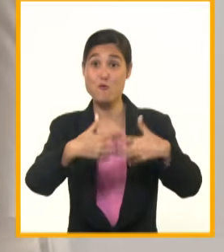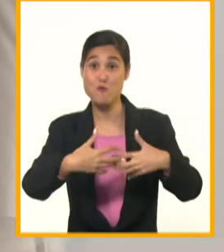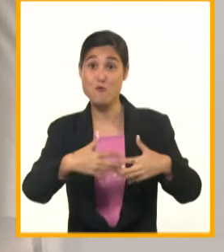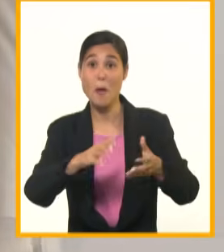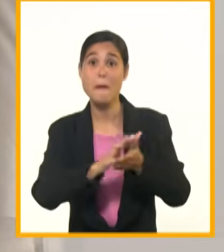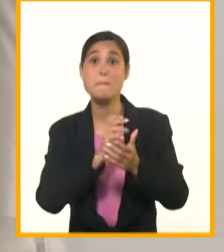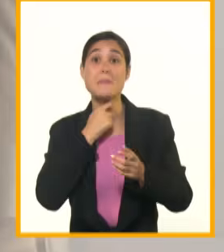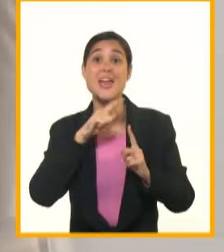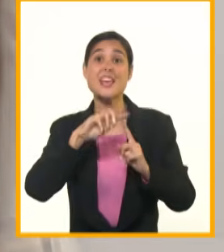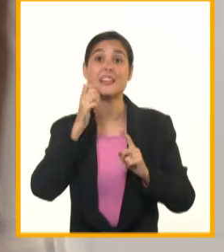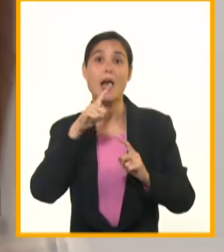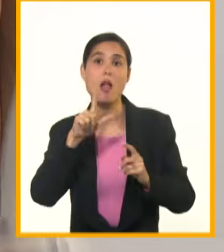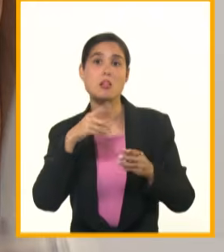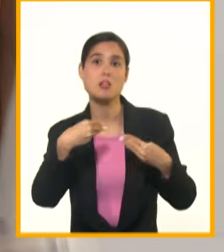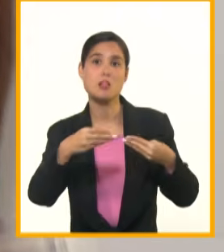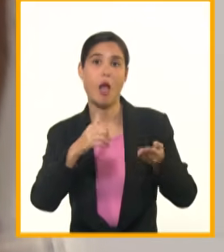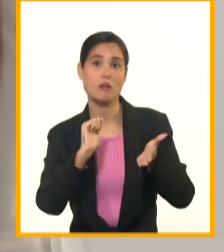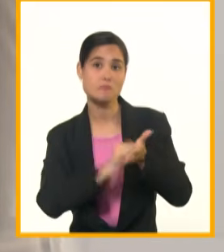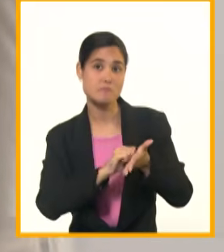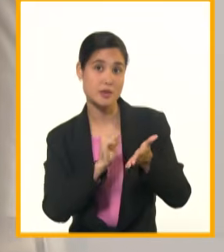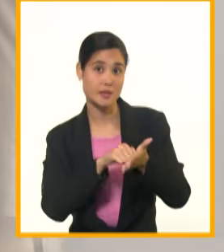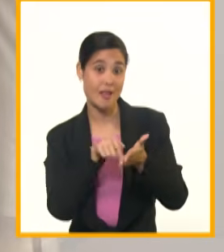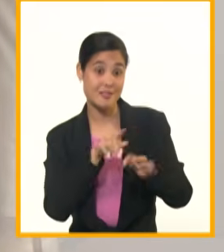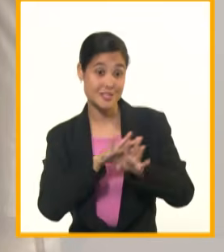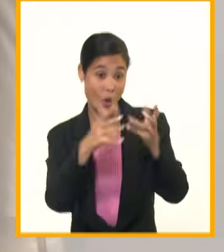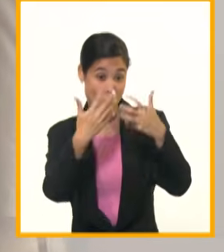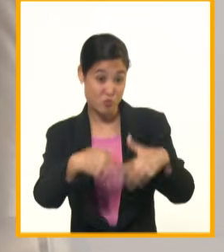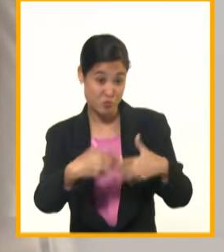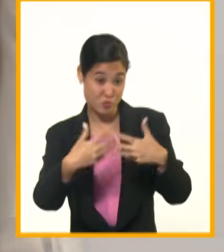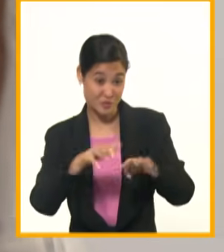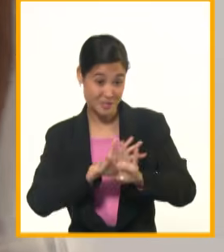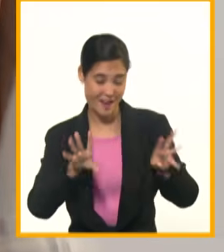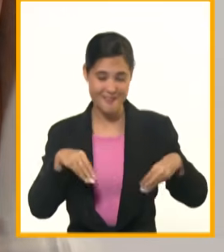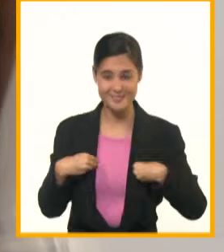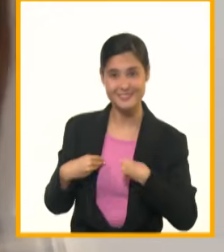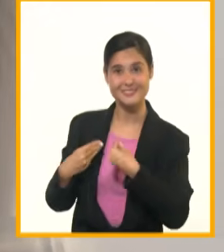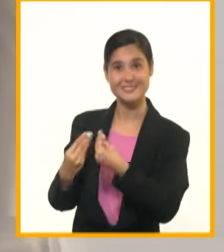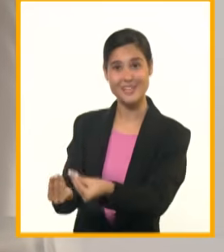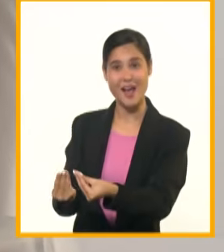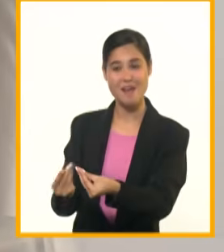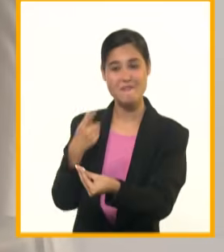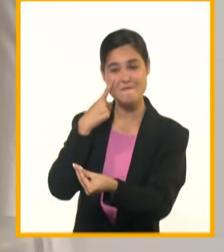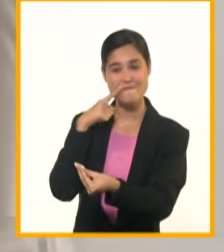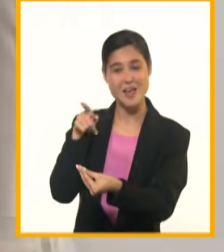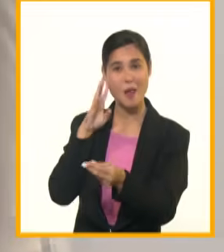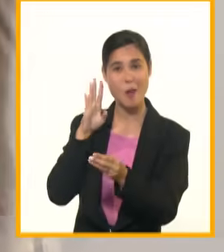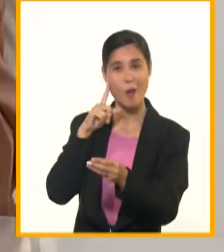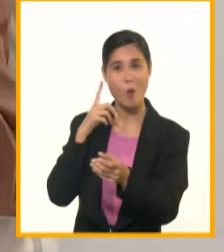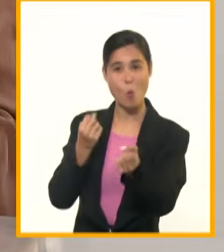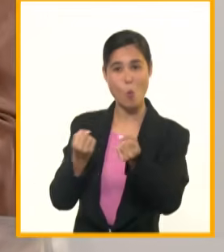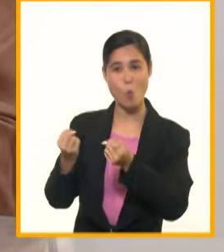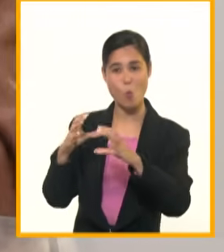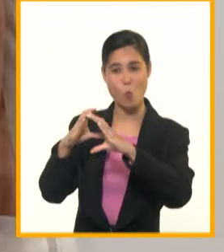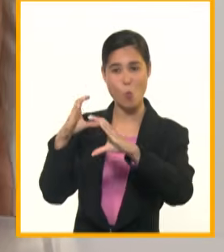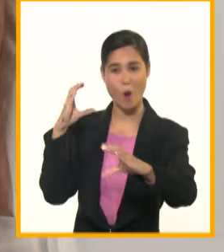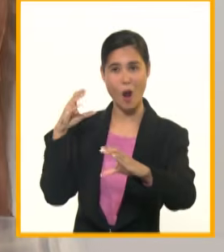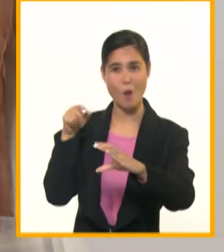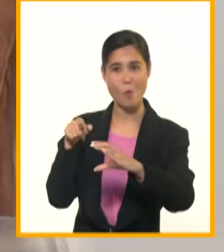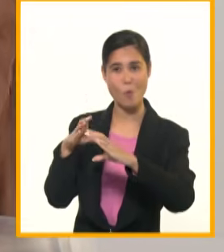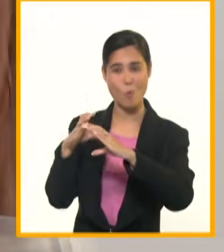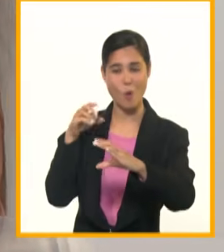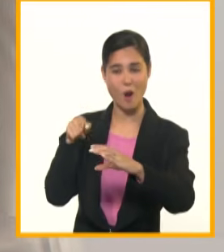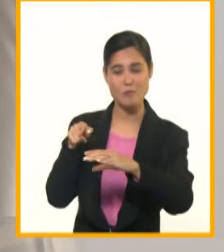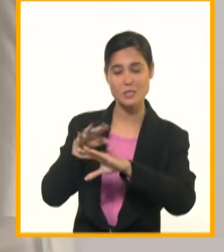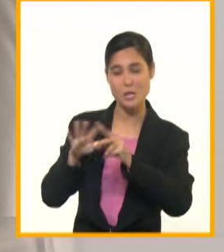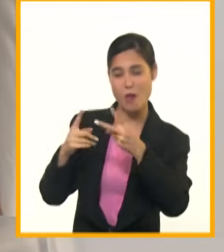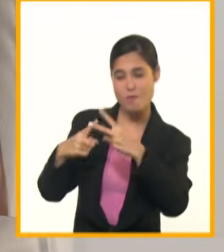la colaboración china. También. Pero además ya allí se comenzó a ensamblar la moto Diana, una moto artemiseña, marca artemiseña.